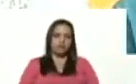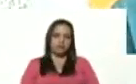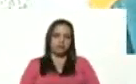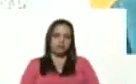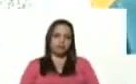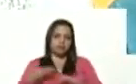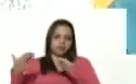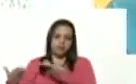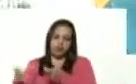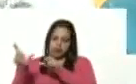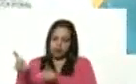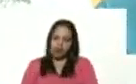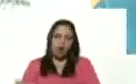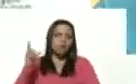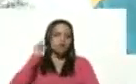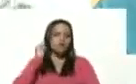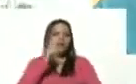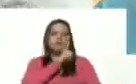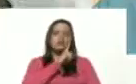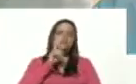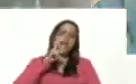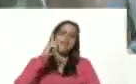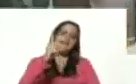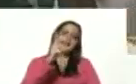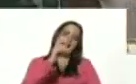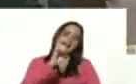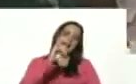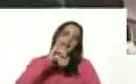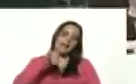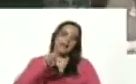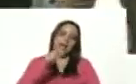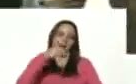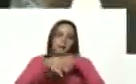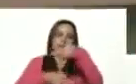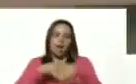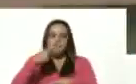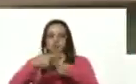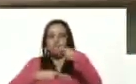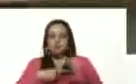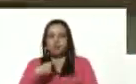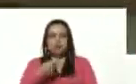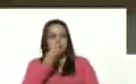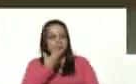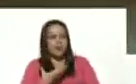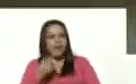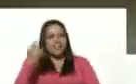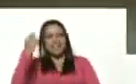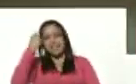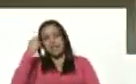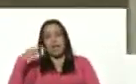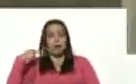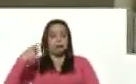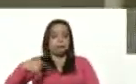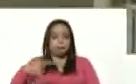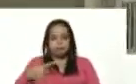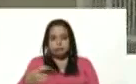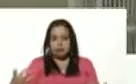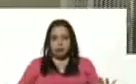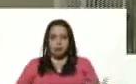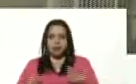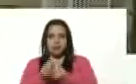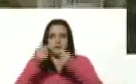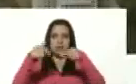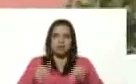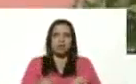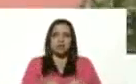Keila, presidente. Keila nos va a hablar de todo este proceso tan hermoso que ya tenemos días acompañándolos aquí, y